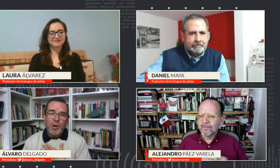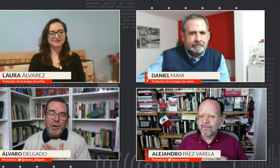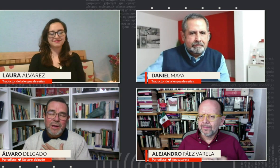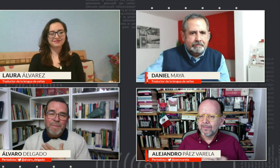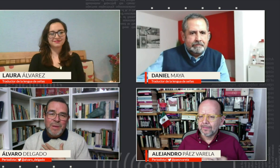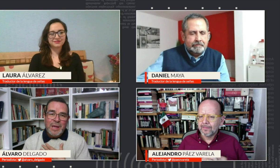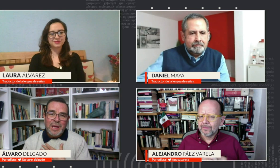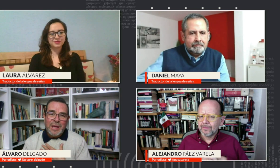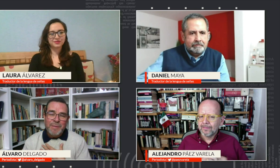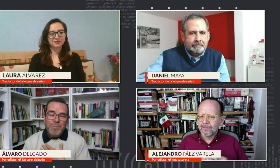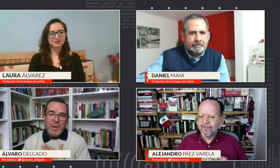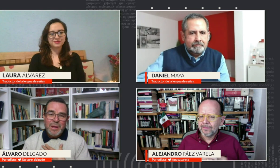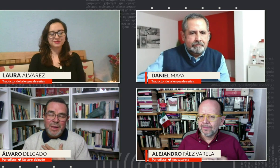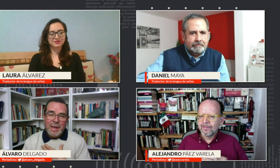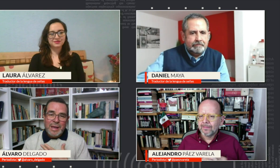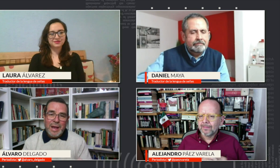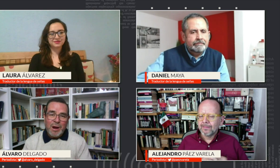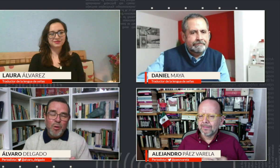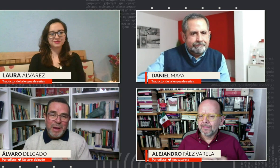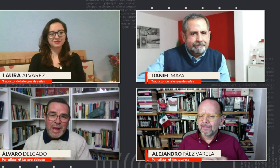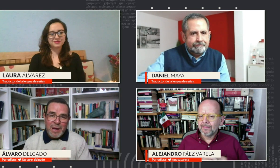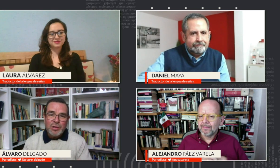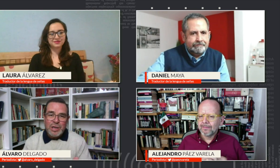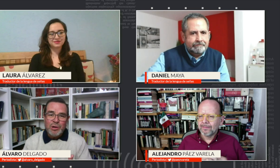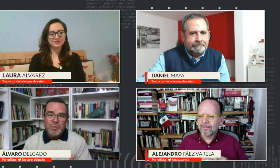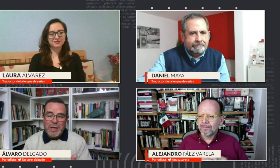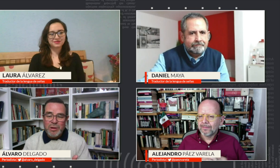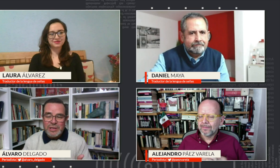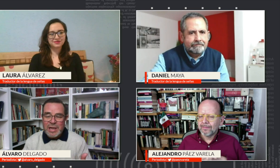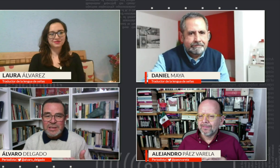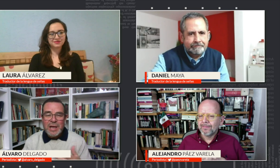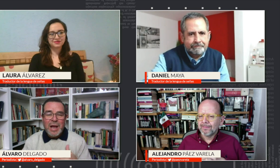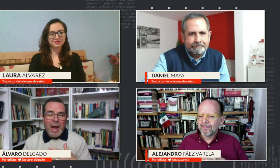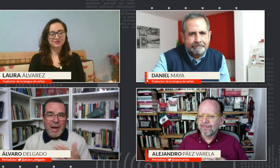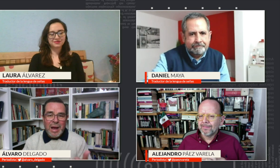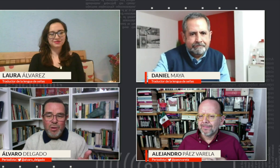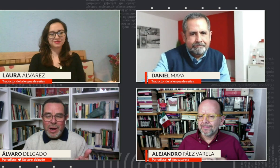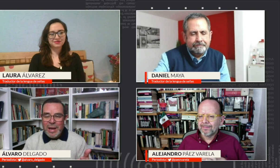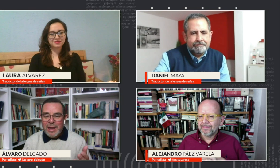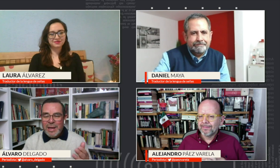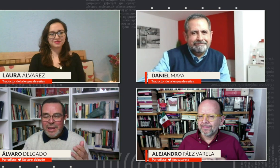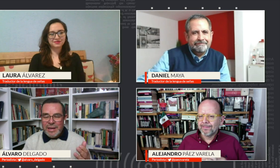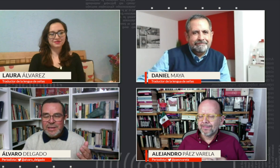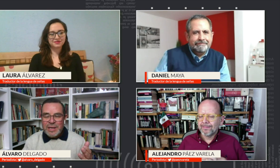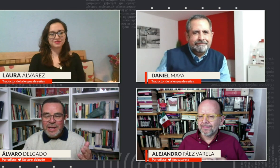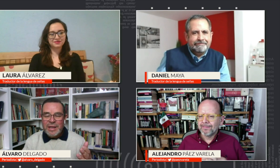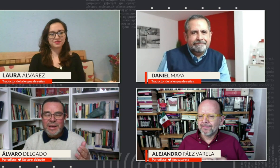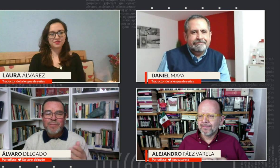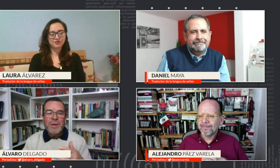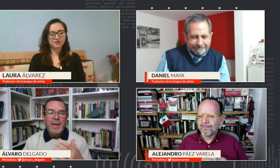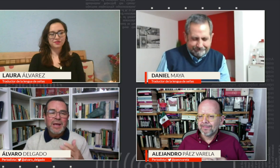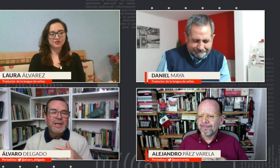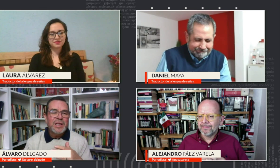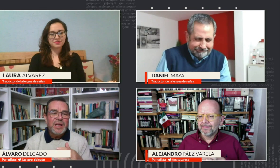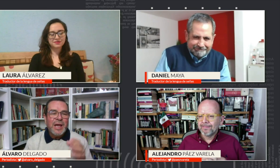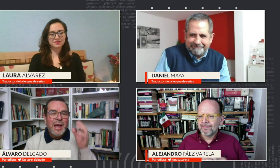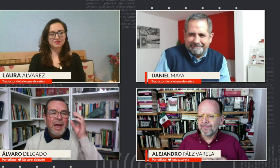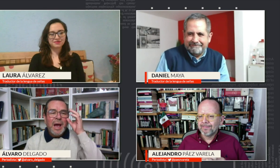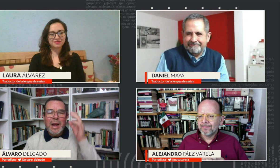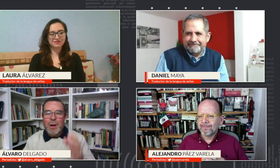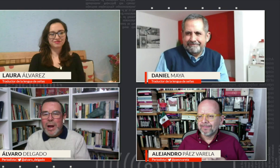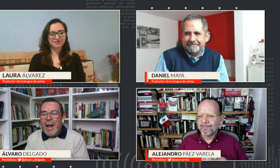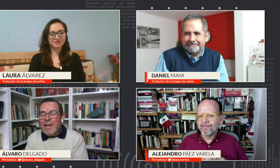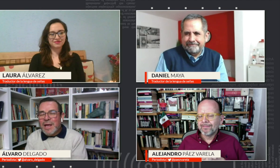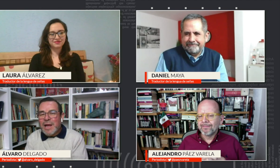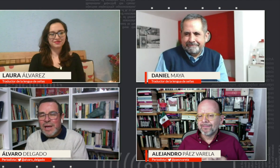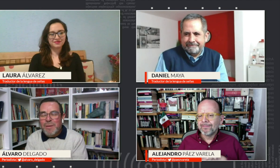hacen favor de acompañarnos en los periodistas, a Laura en este día,